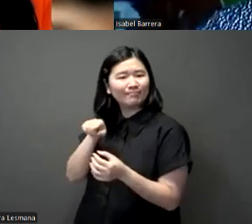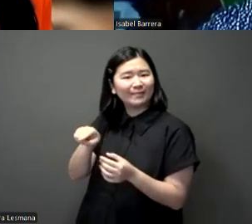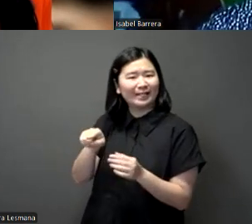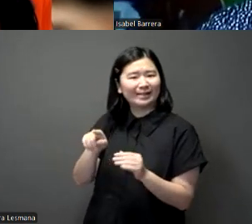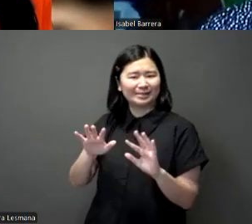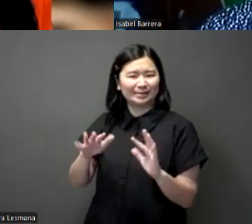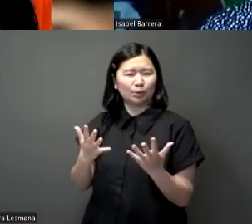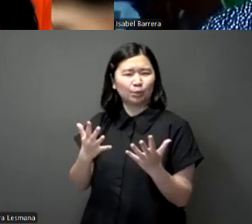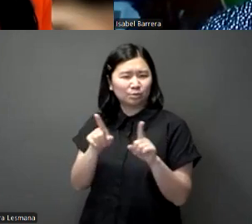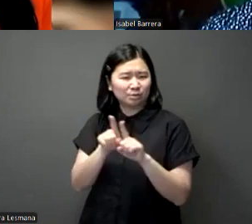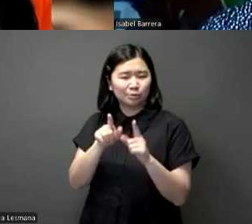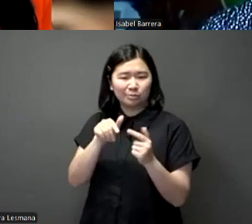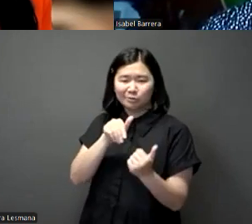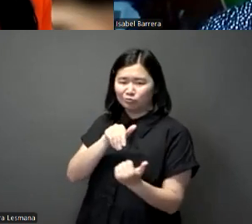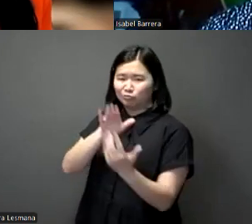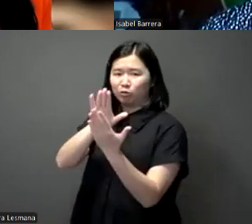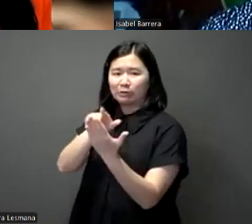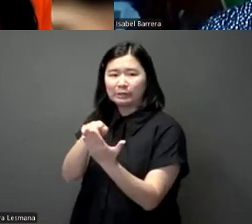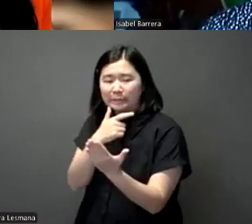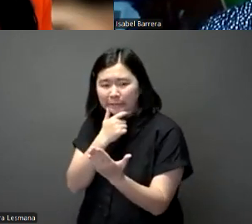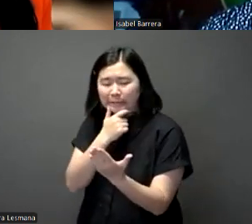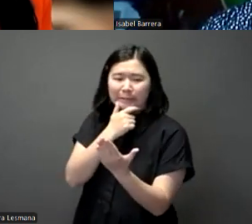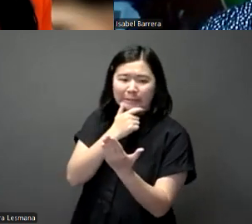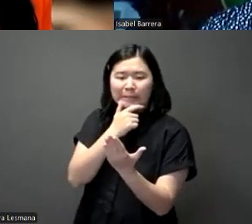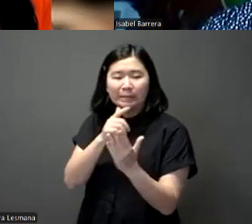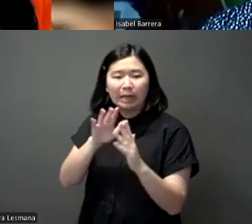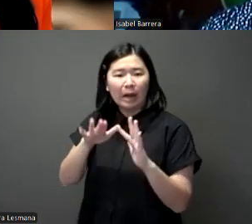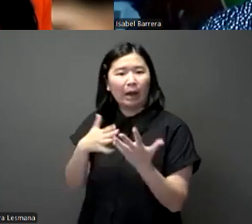del problema de la eliminación?